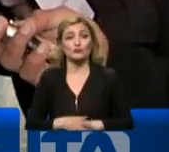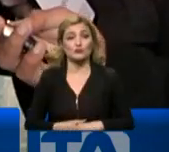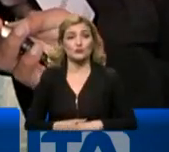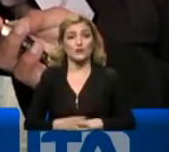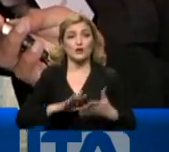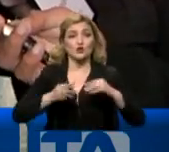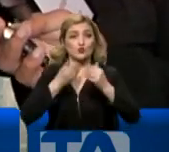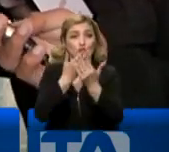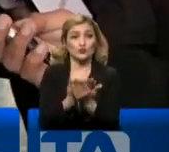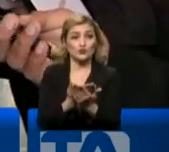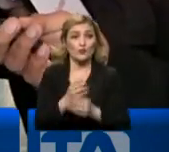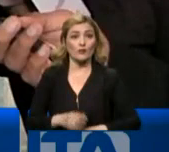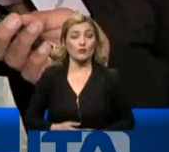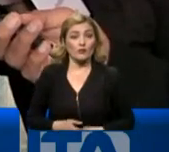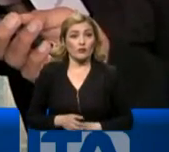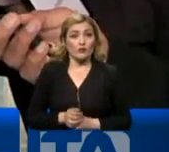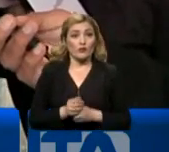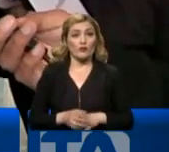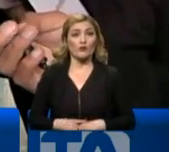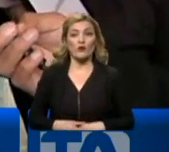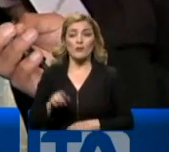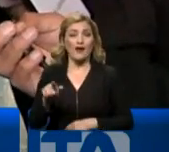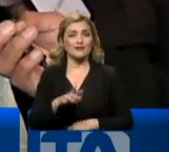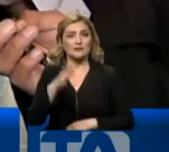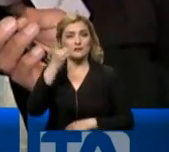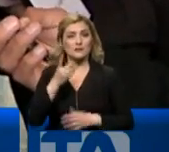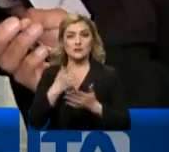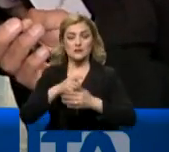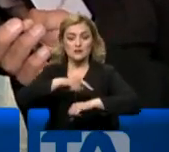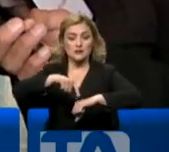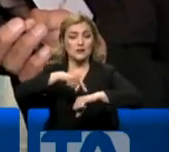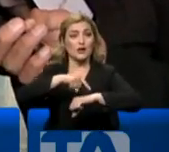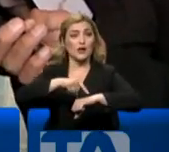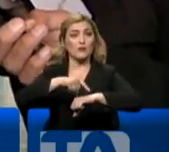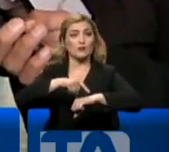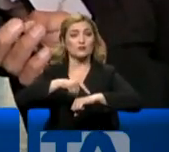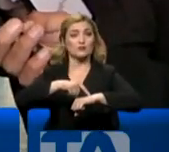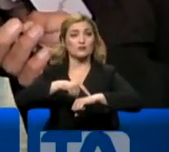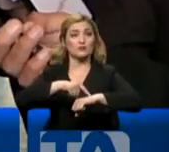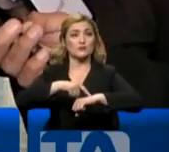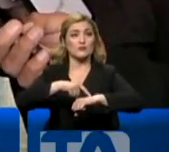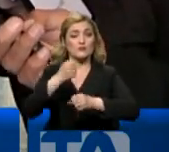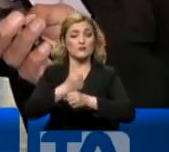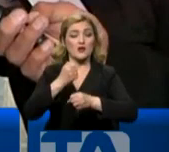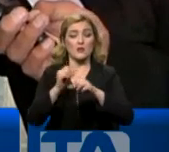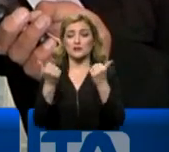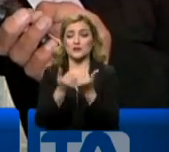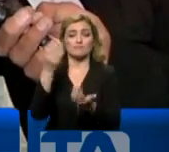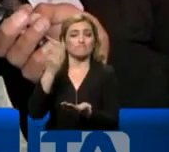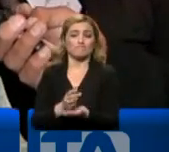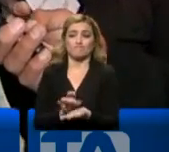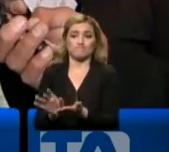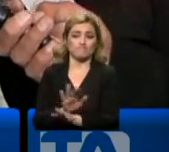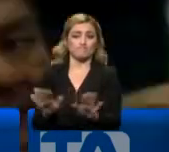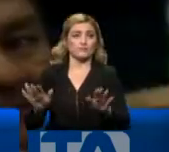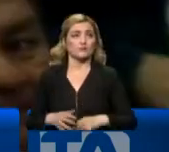una resolución al Pleno para que el Pleno dé por cesado el tiempo de trabajo de los asambleístas que se acogieron